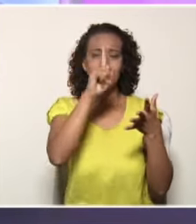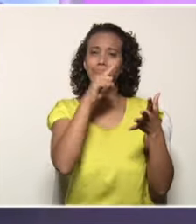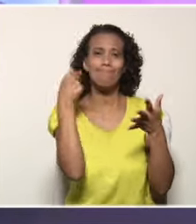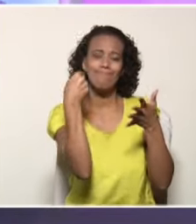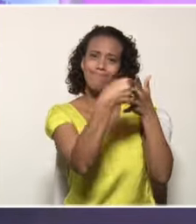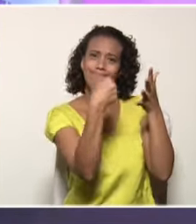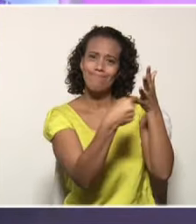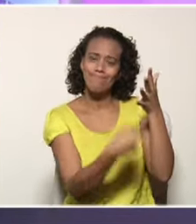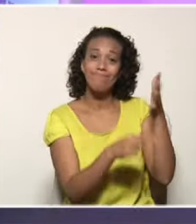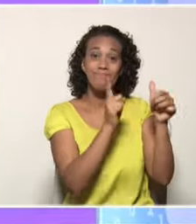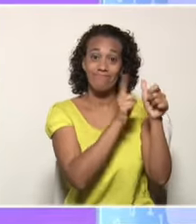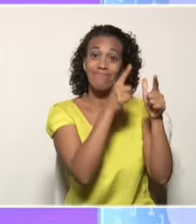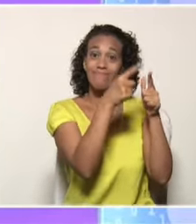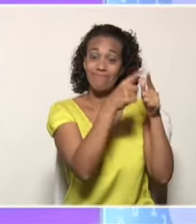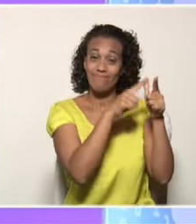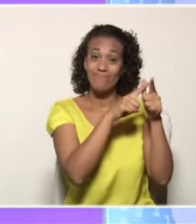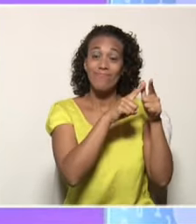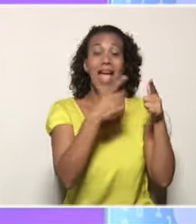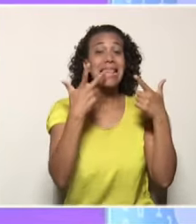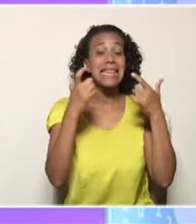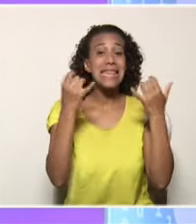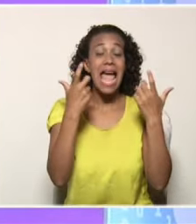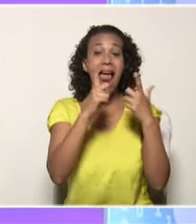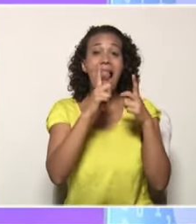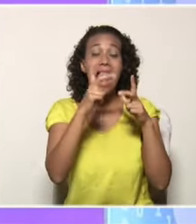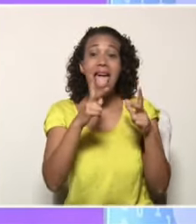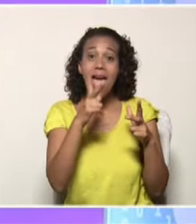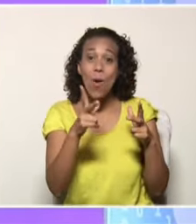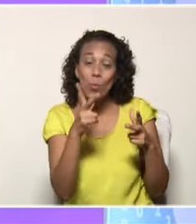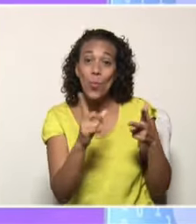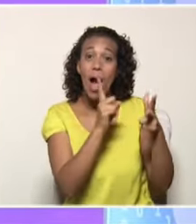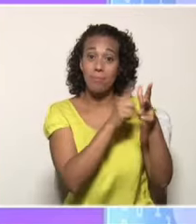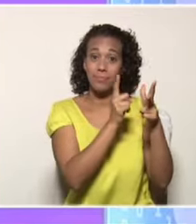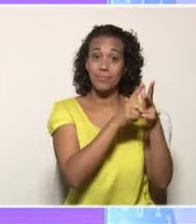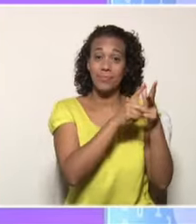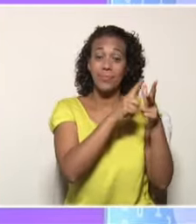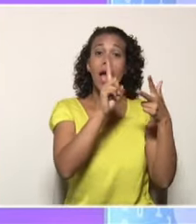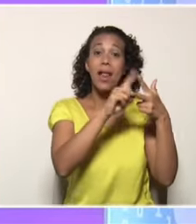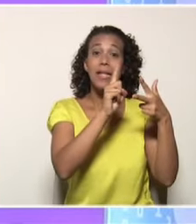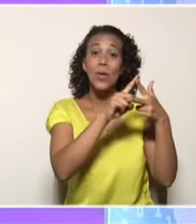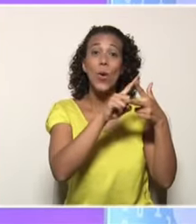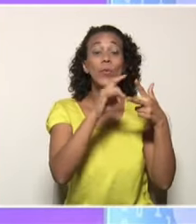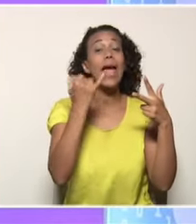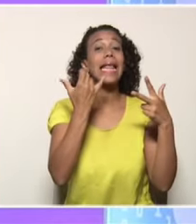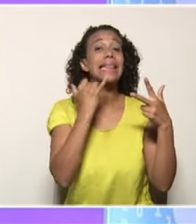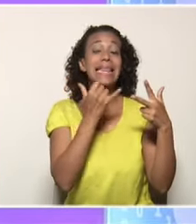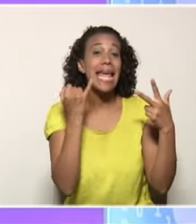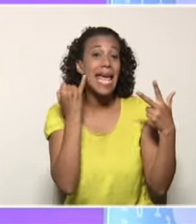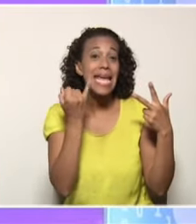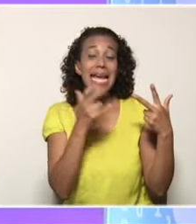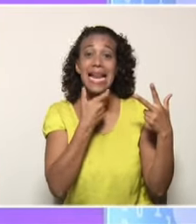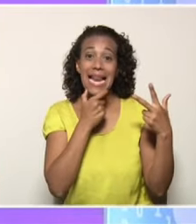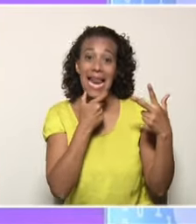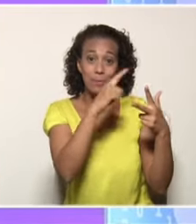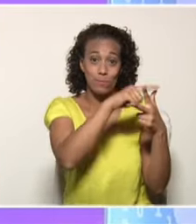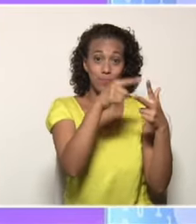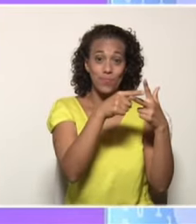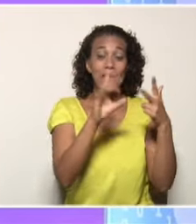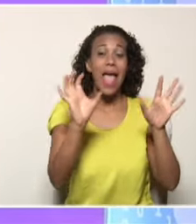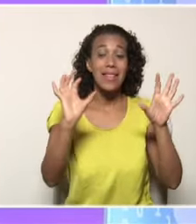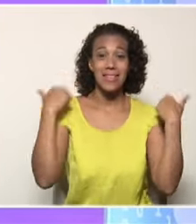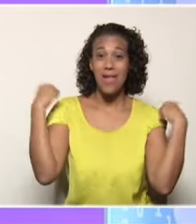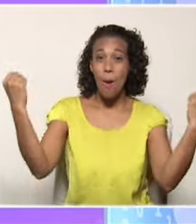a continuación. En el caso de los idiomas, nos acompañarán el profesor José Muñoz y Arturo Jiménez. Para lo que es la actividad